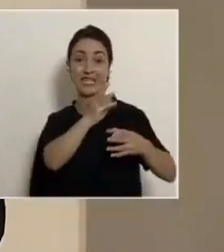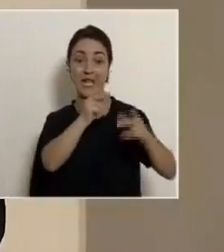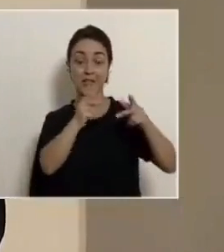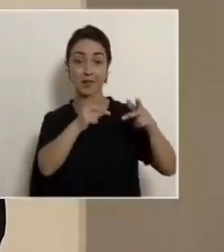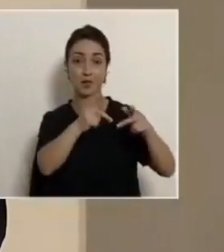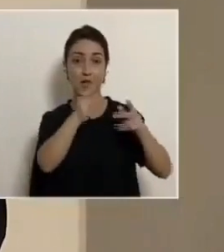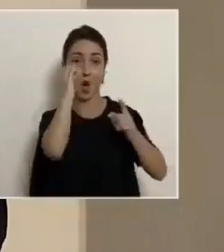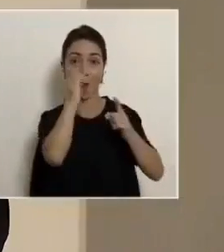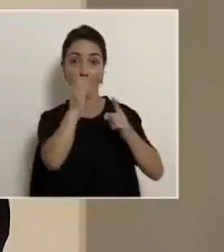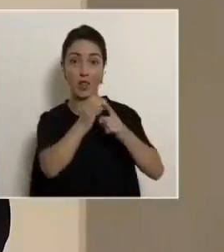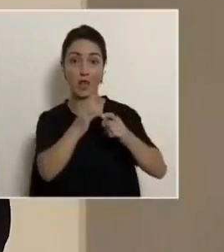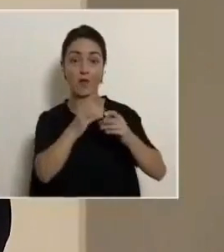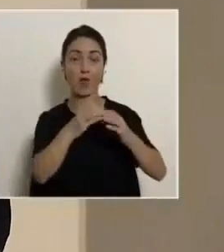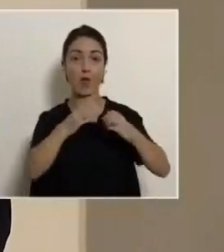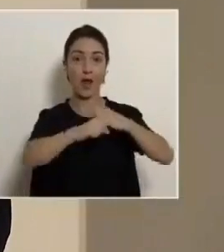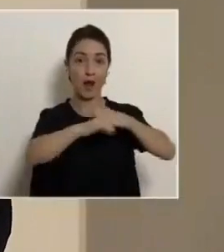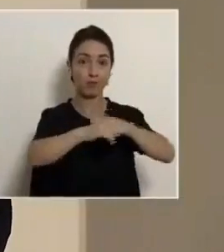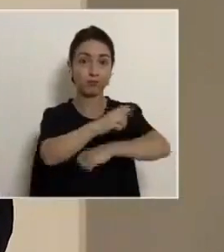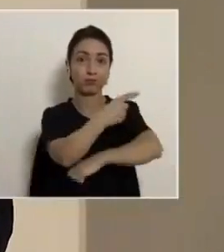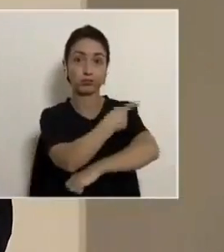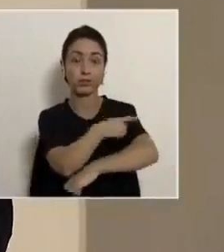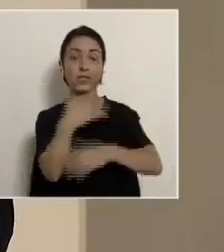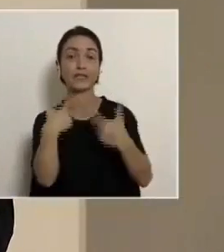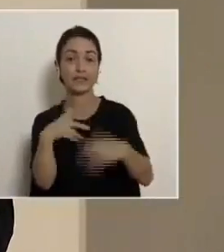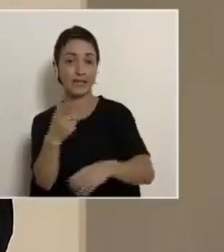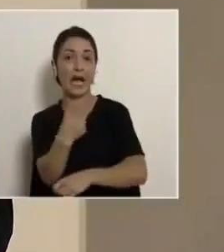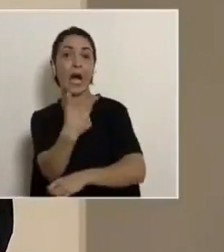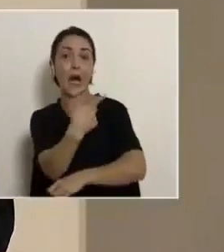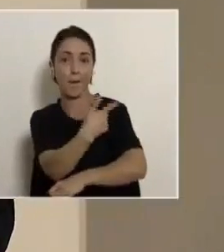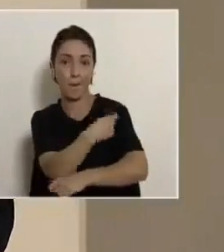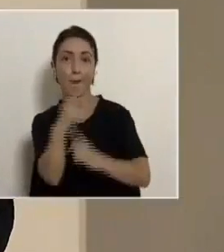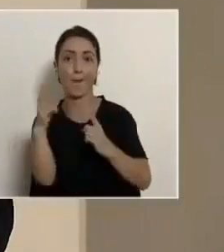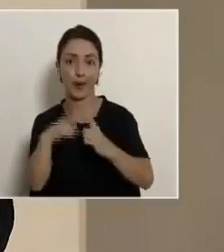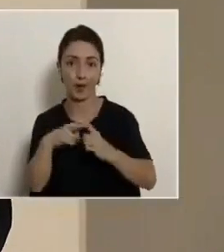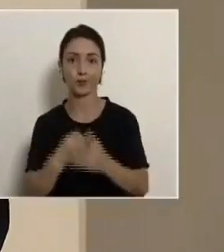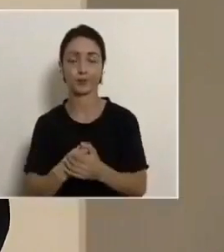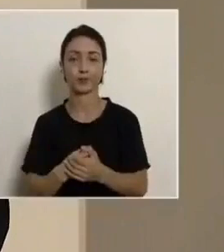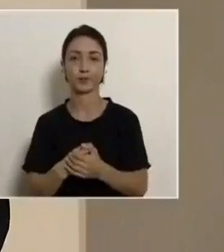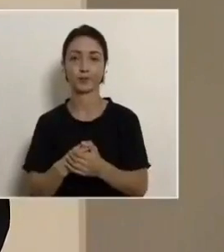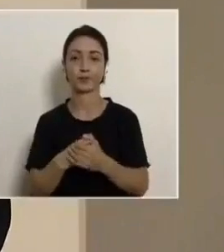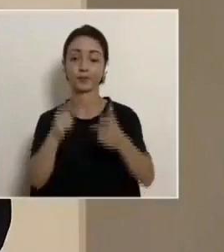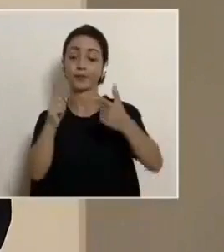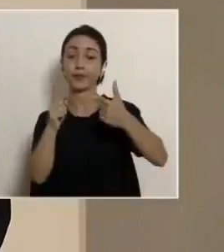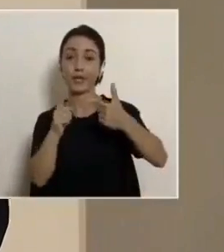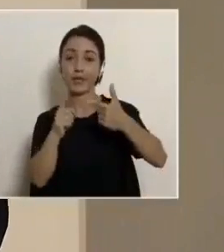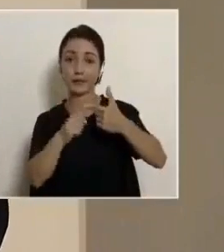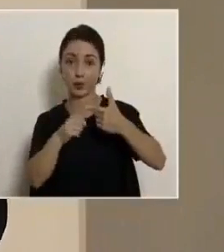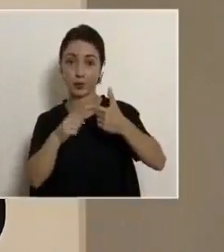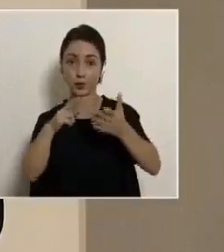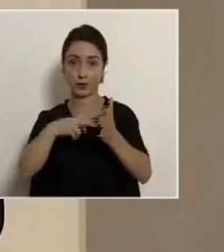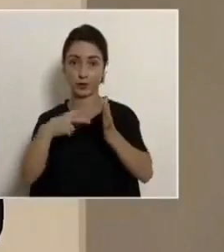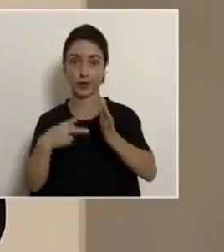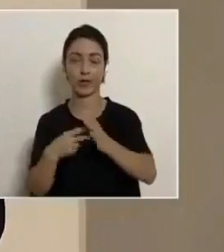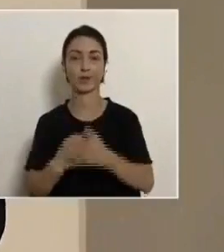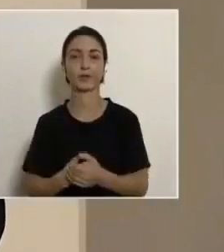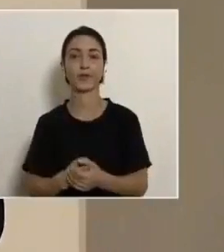de la campaña de vacunación, ya tiene la vacuna puesta. Segundo término, hay